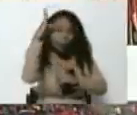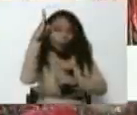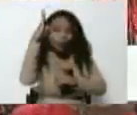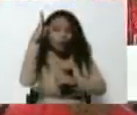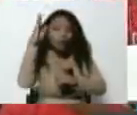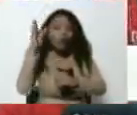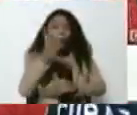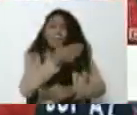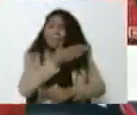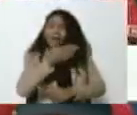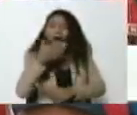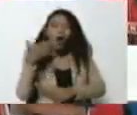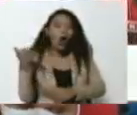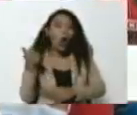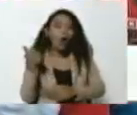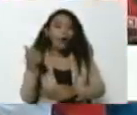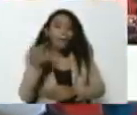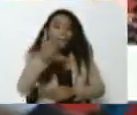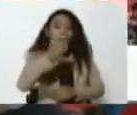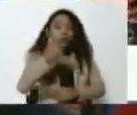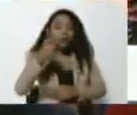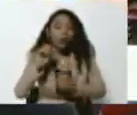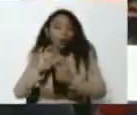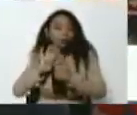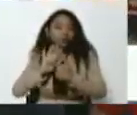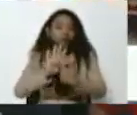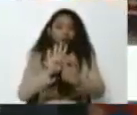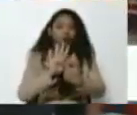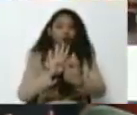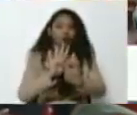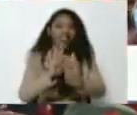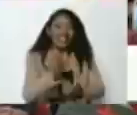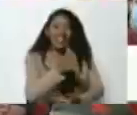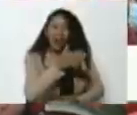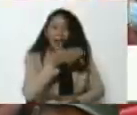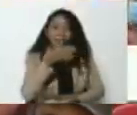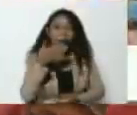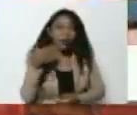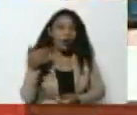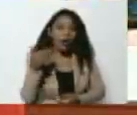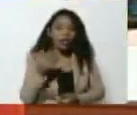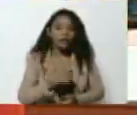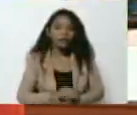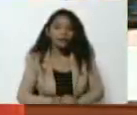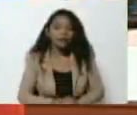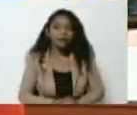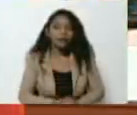los mejores candidatos y las mejores.